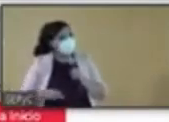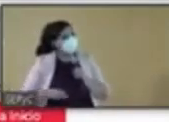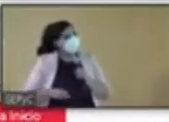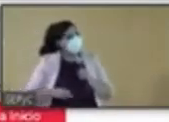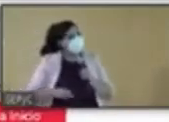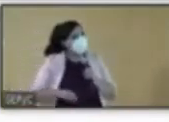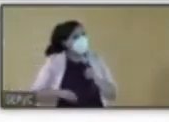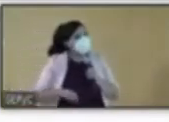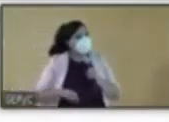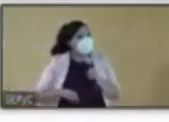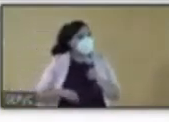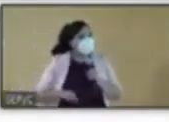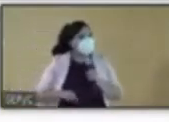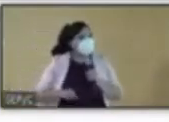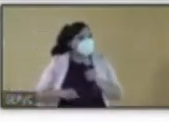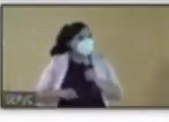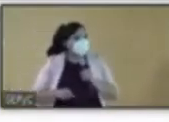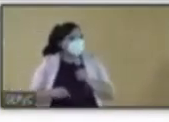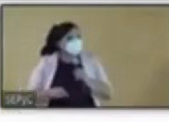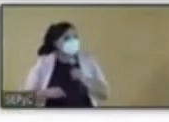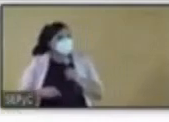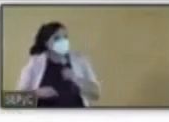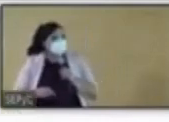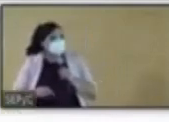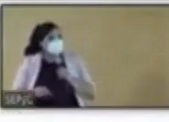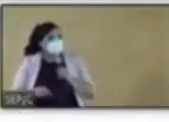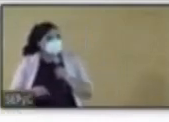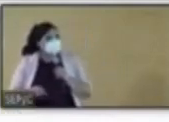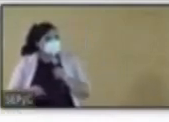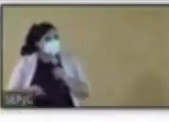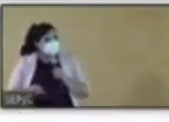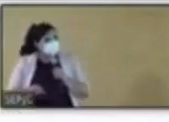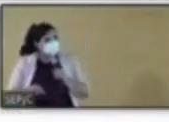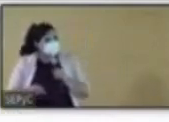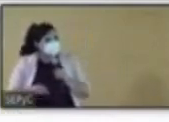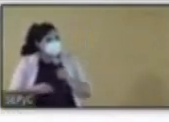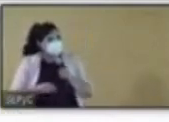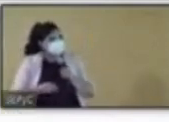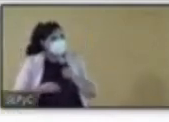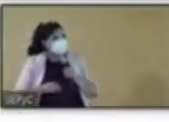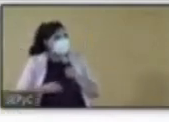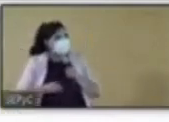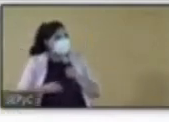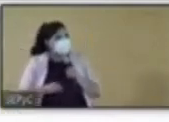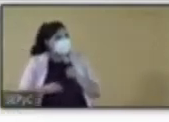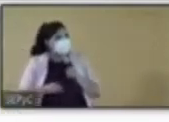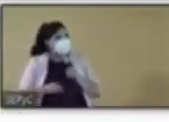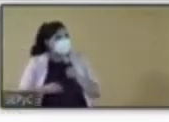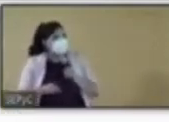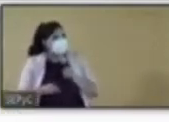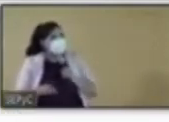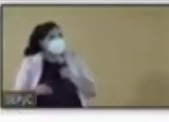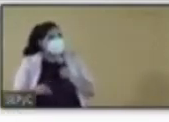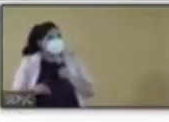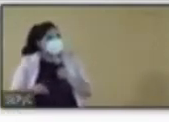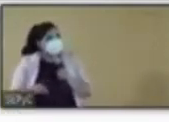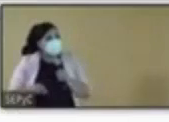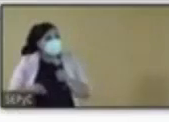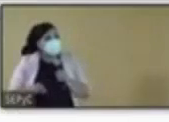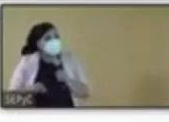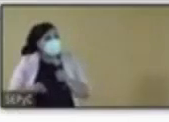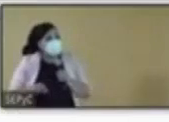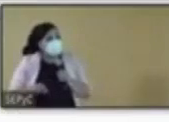para ya visualizar como declaración presentada. Si se dan cuenta, anteriormente nos aparecía como declaración pendiente, hoy ya